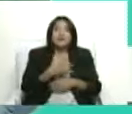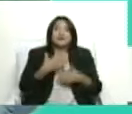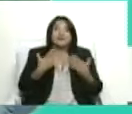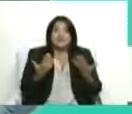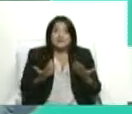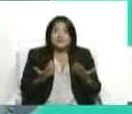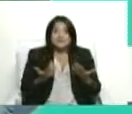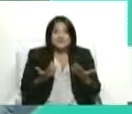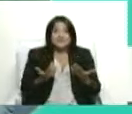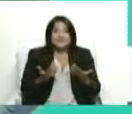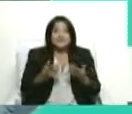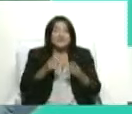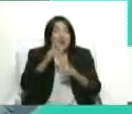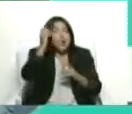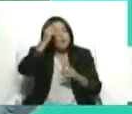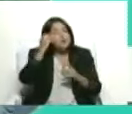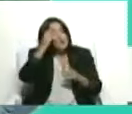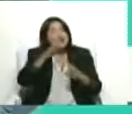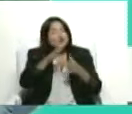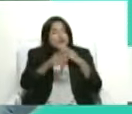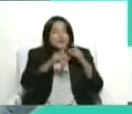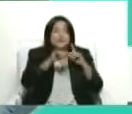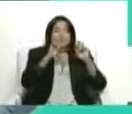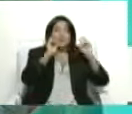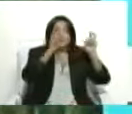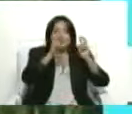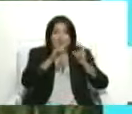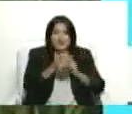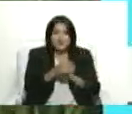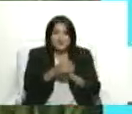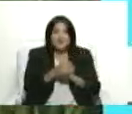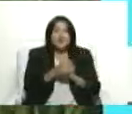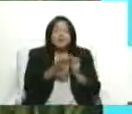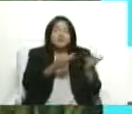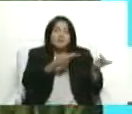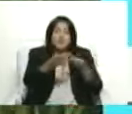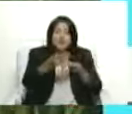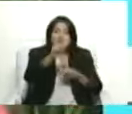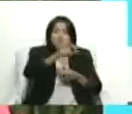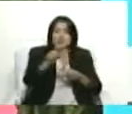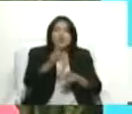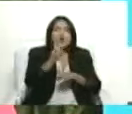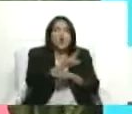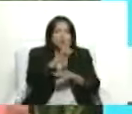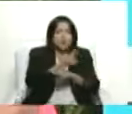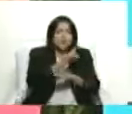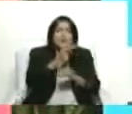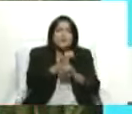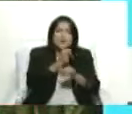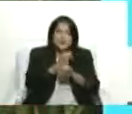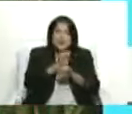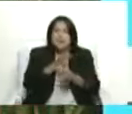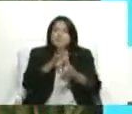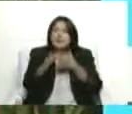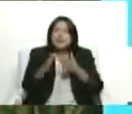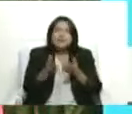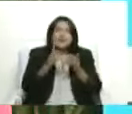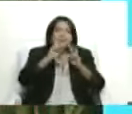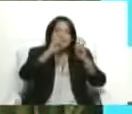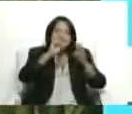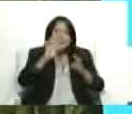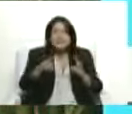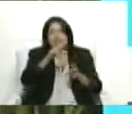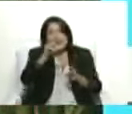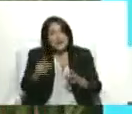creando una opinión sobre el tema, y es la invitación a la que le hacemos a quien quizás no tiene otro